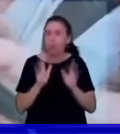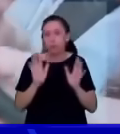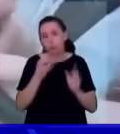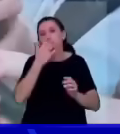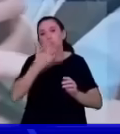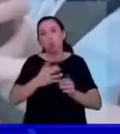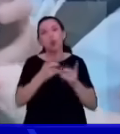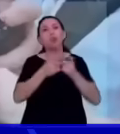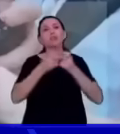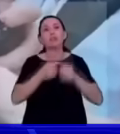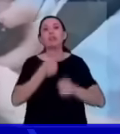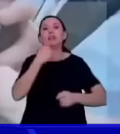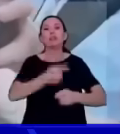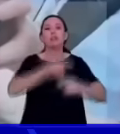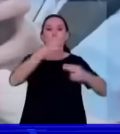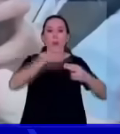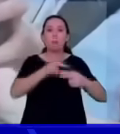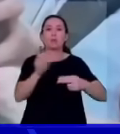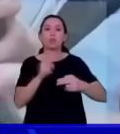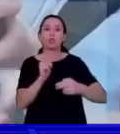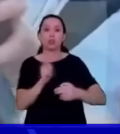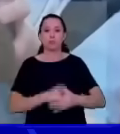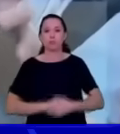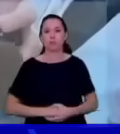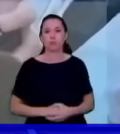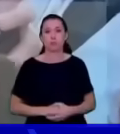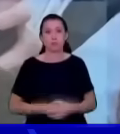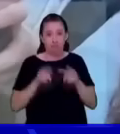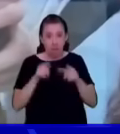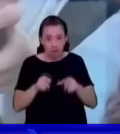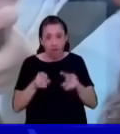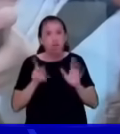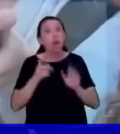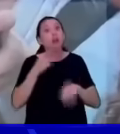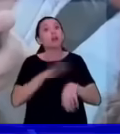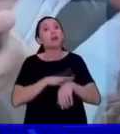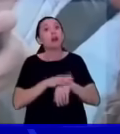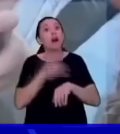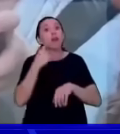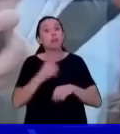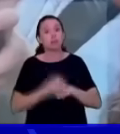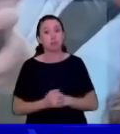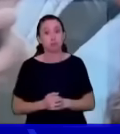es necesario decir fulano de tal. Y ahí que se hagan cargo. Hasta donde